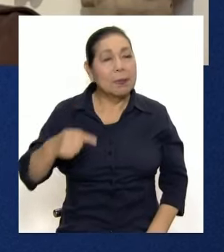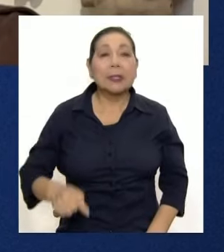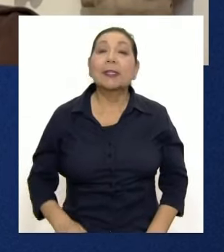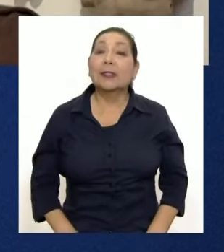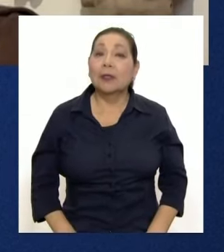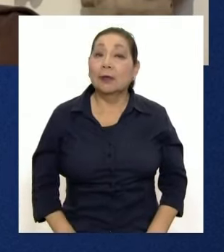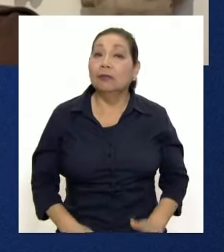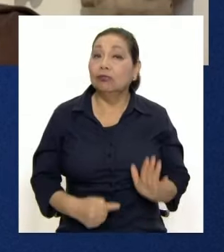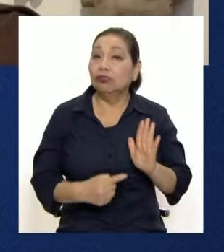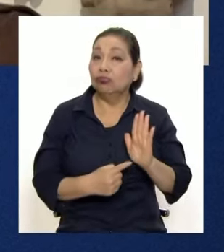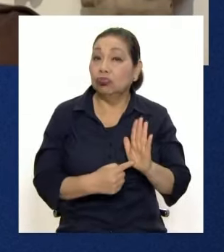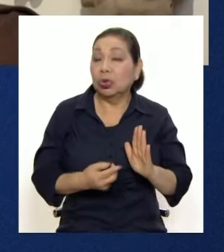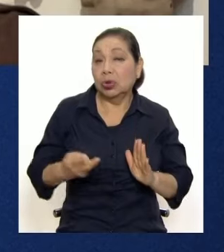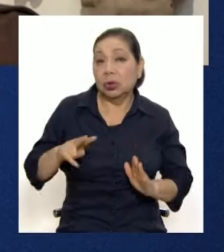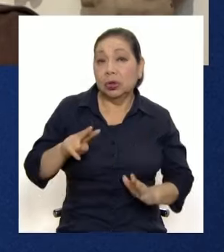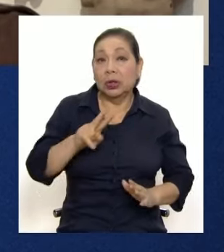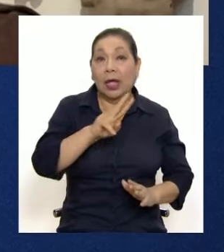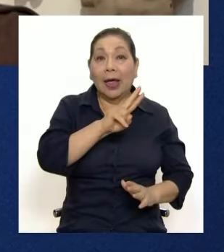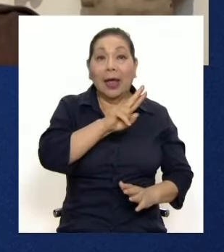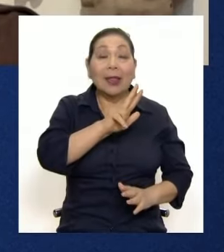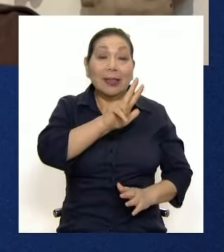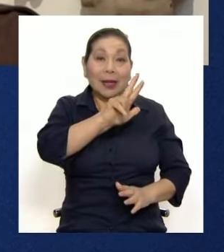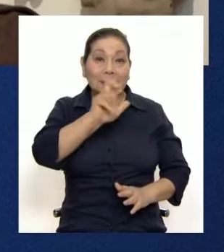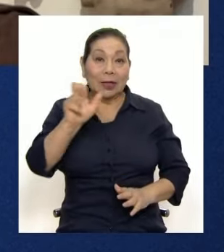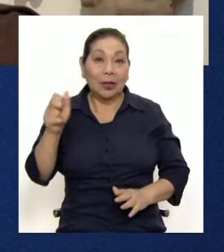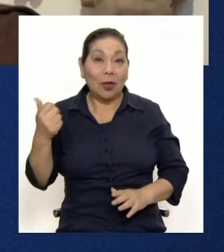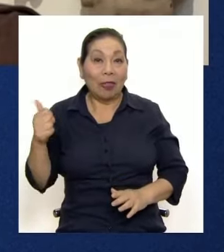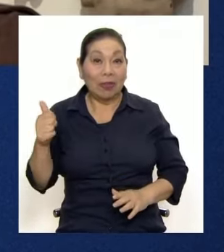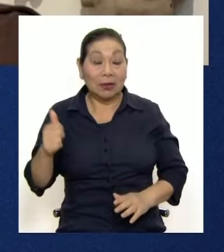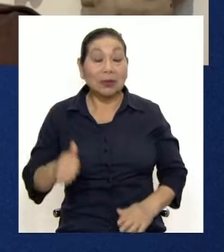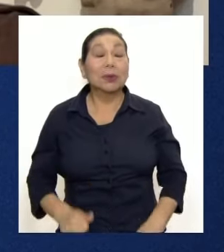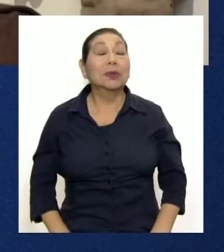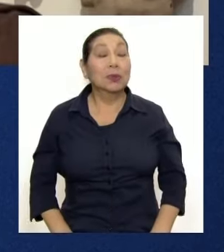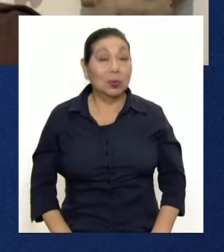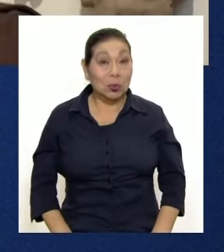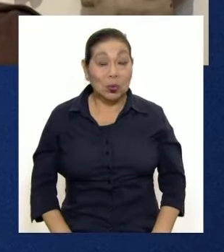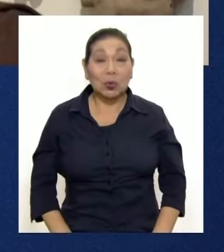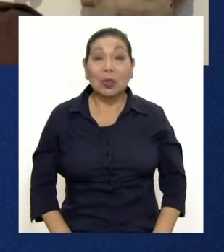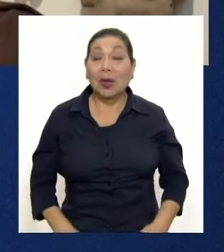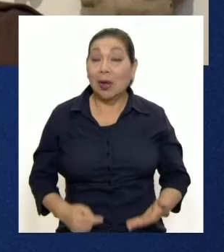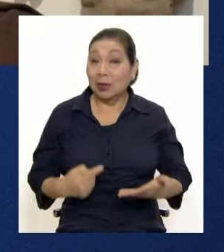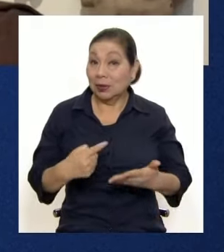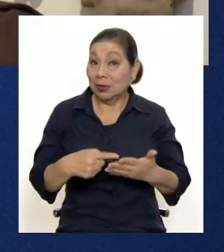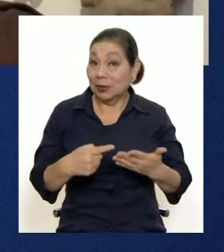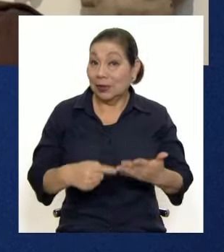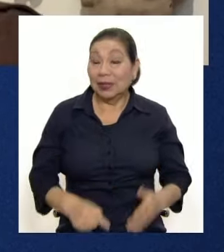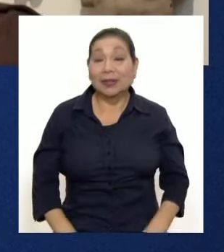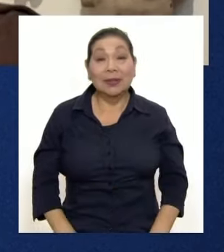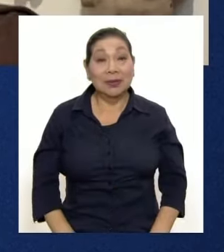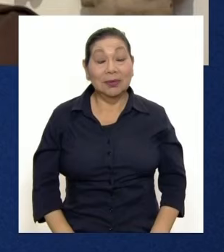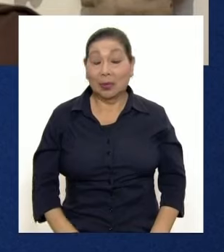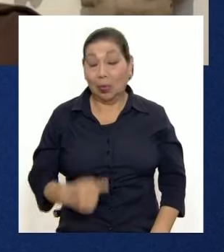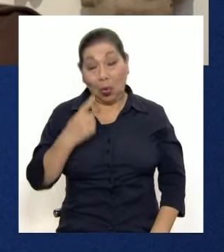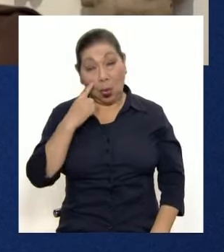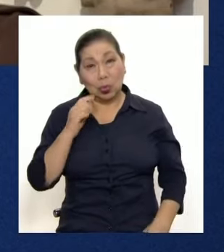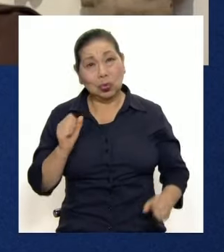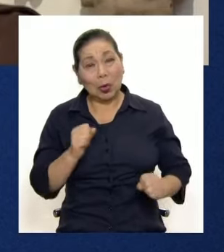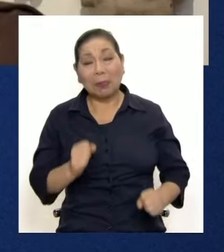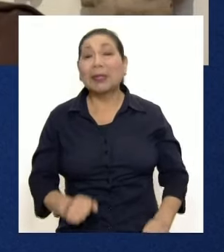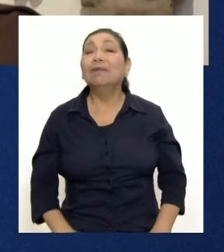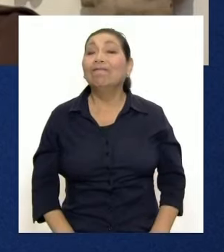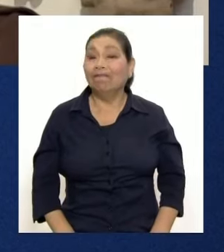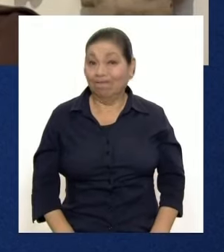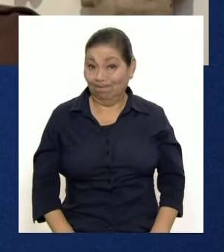ese registro subió a 310 para machupichu pueblo y así como llama eso la atención